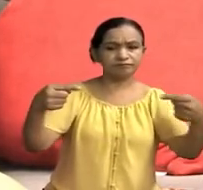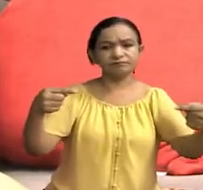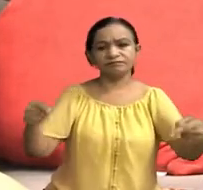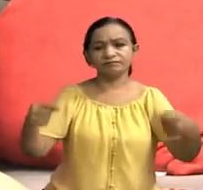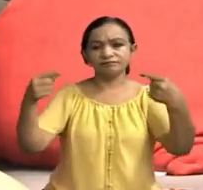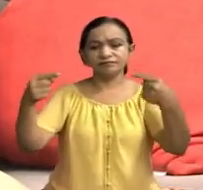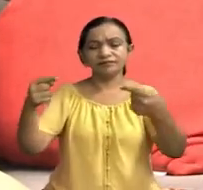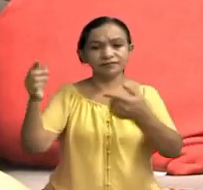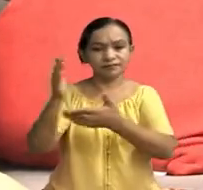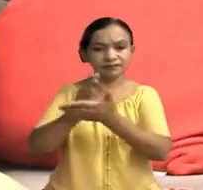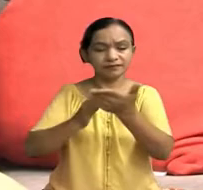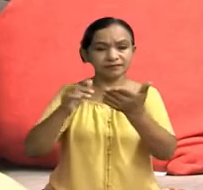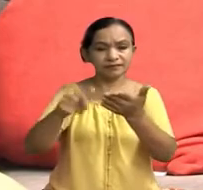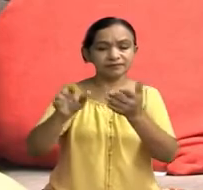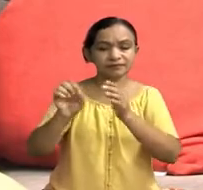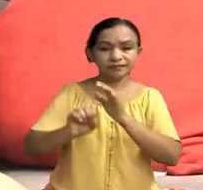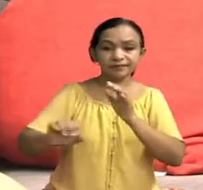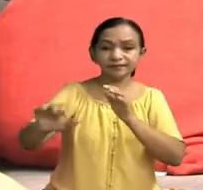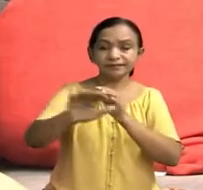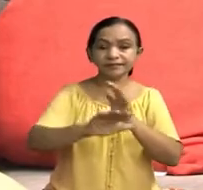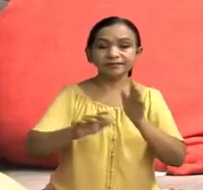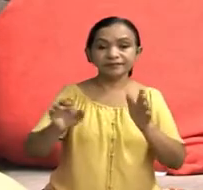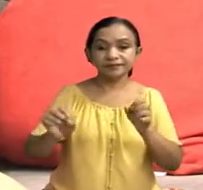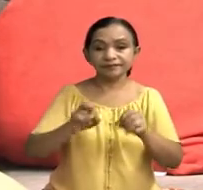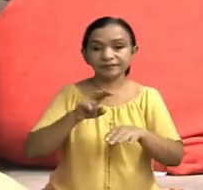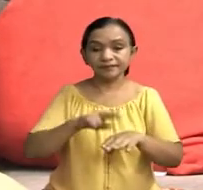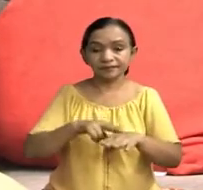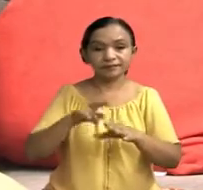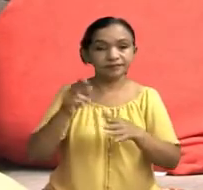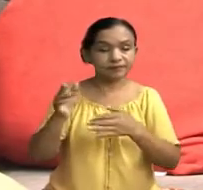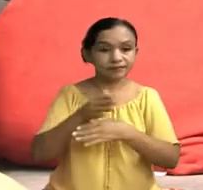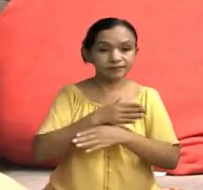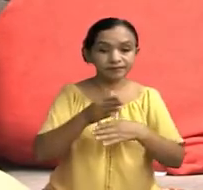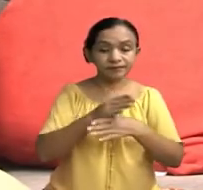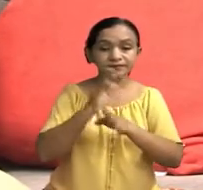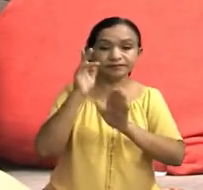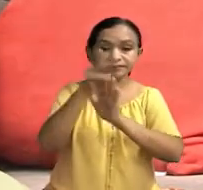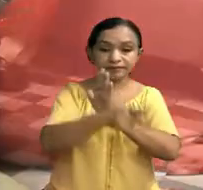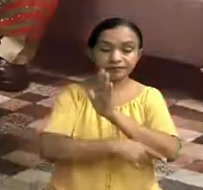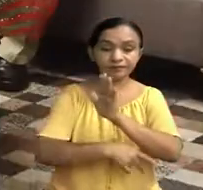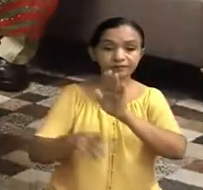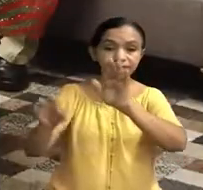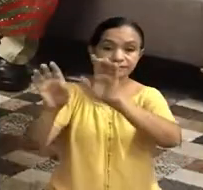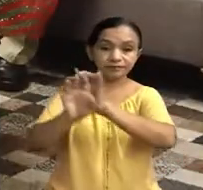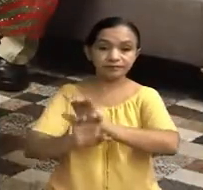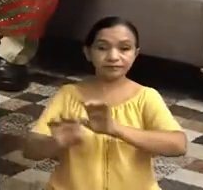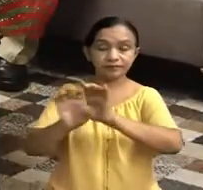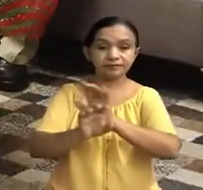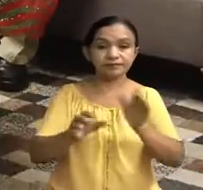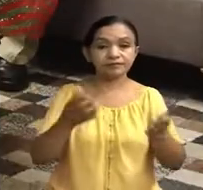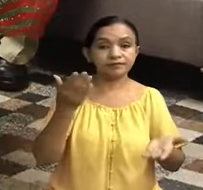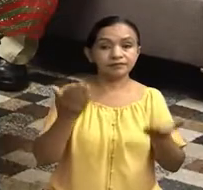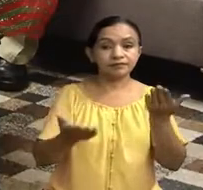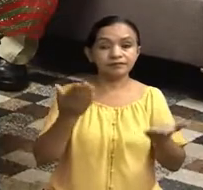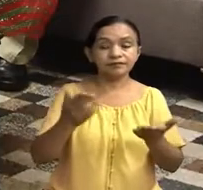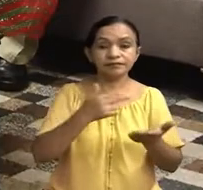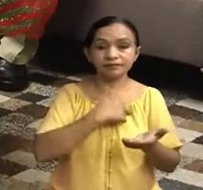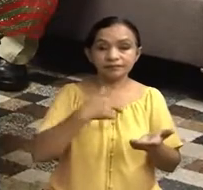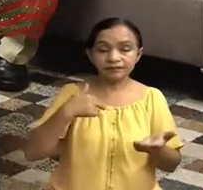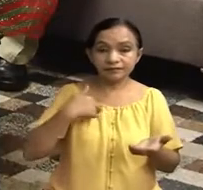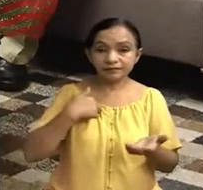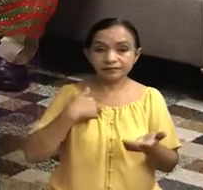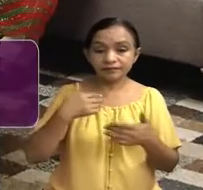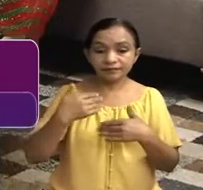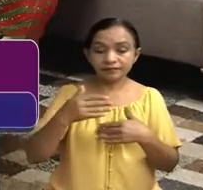hay contradicciones sociales profunda y contradicciones nacionales, nacionalistas, etcétera, en la sociedad europea, pero por lo menos han construido pues